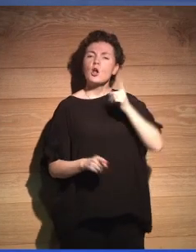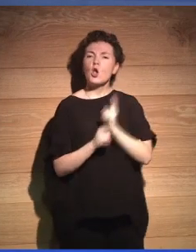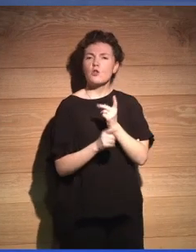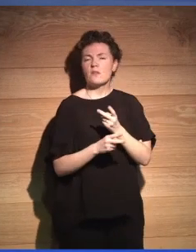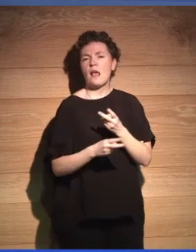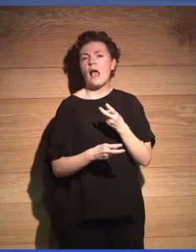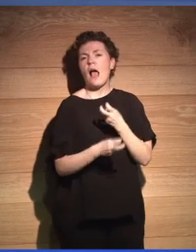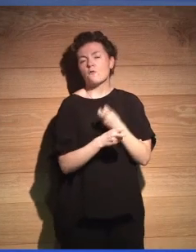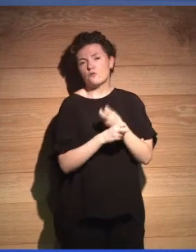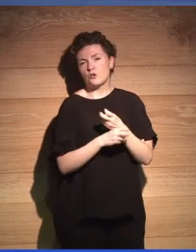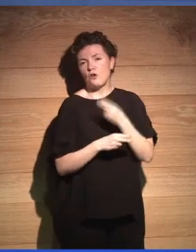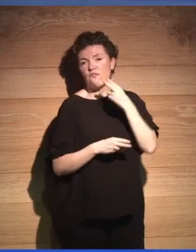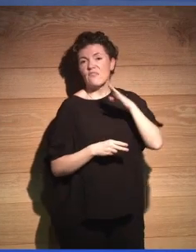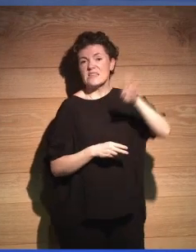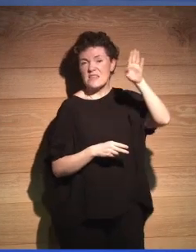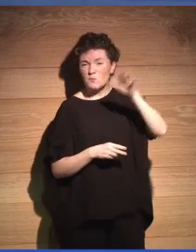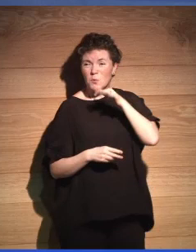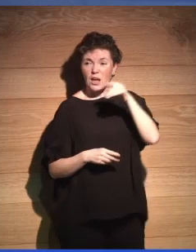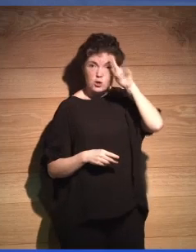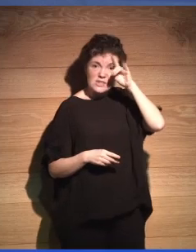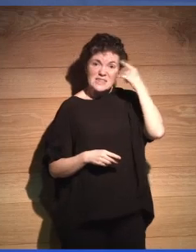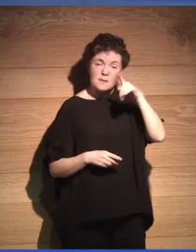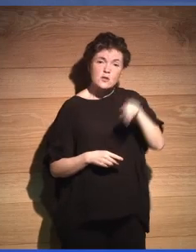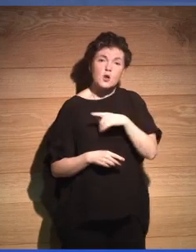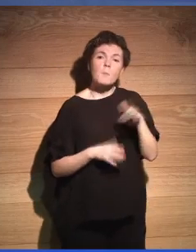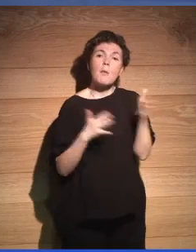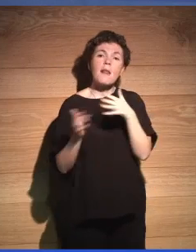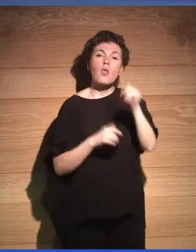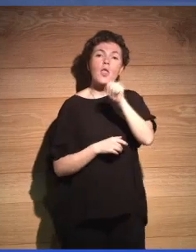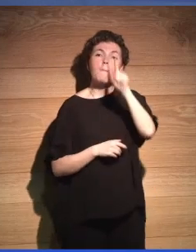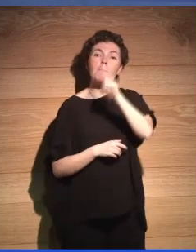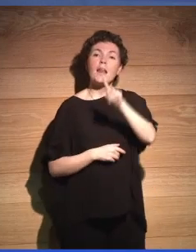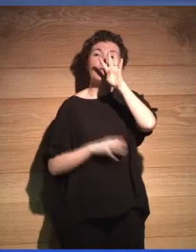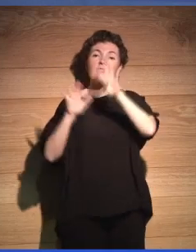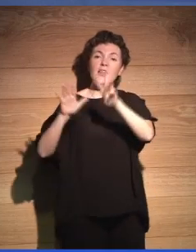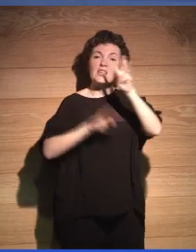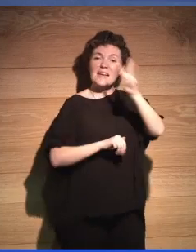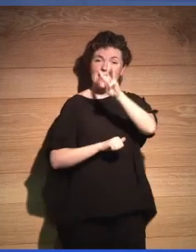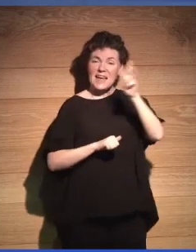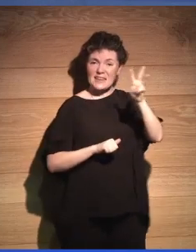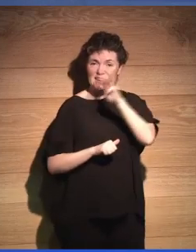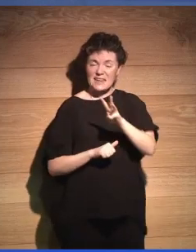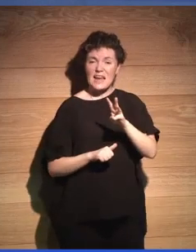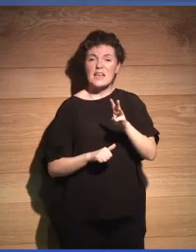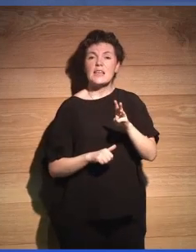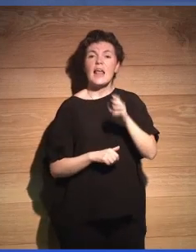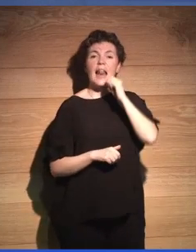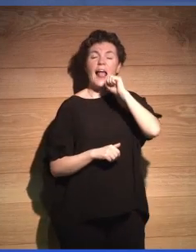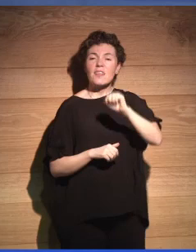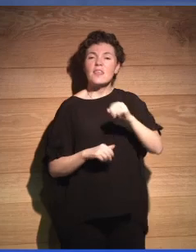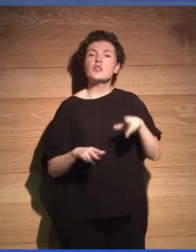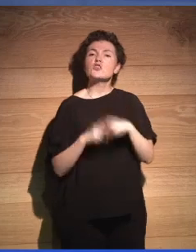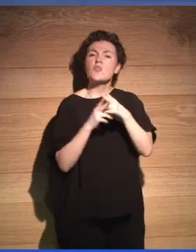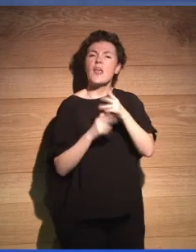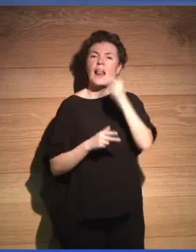austrofascismo. Porque, no sé si lo saben, en marzo de 1933 el canciller social cristiano Engelbert